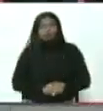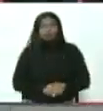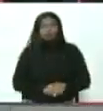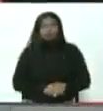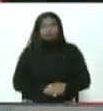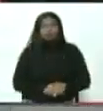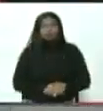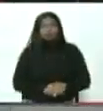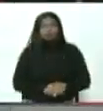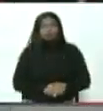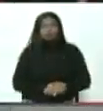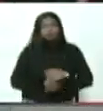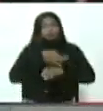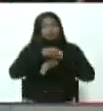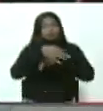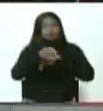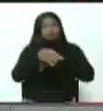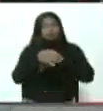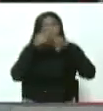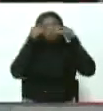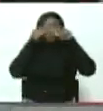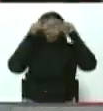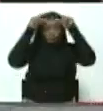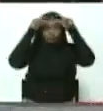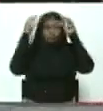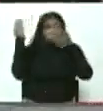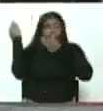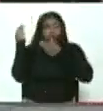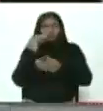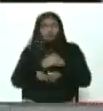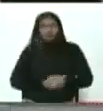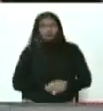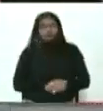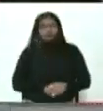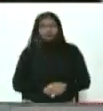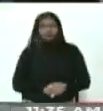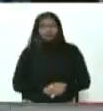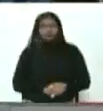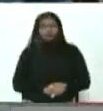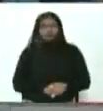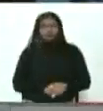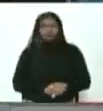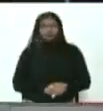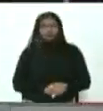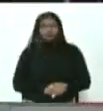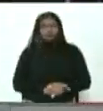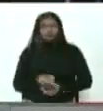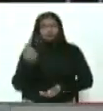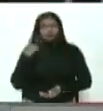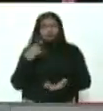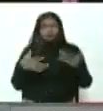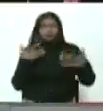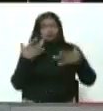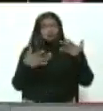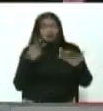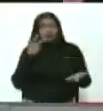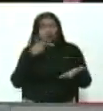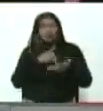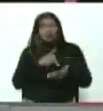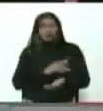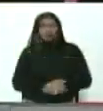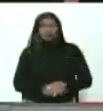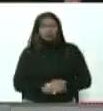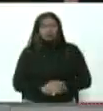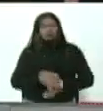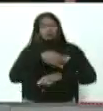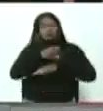En el municipio Simón Rodríguez, Jesús Figuera. Tienen un acto ahorita ya. En el